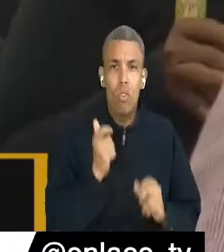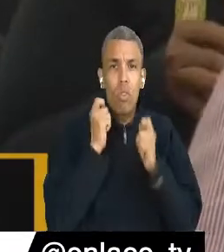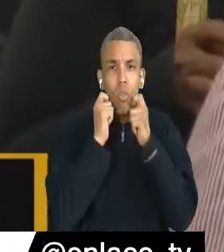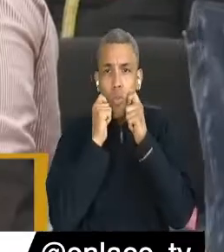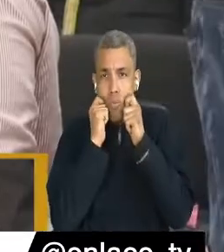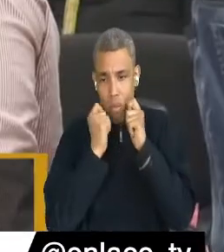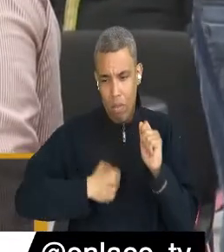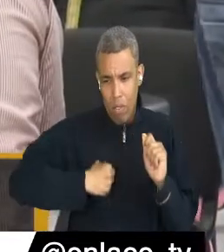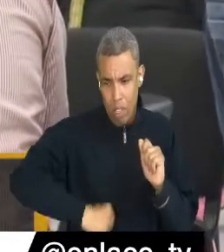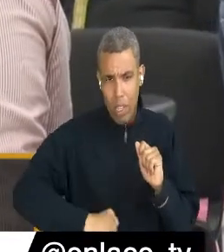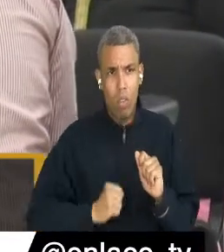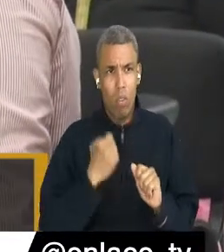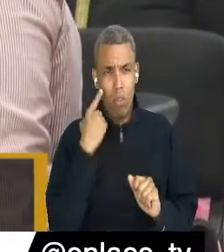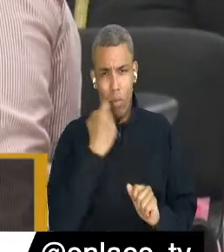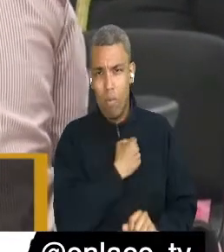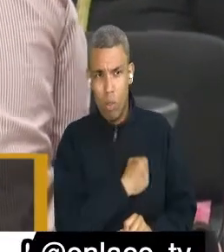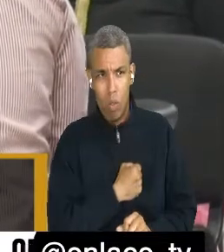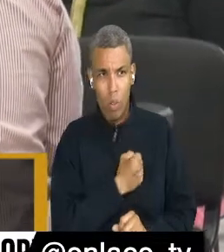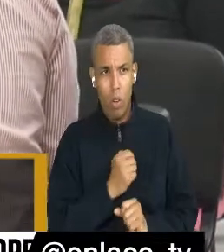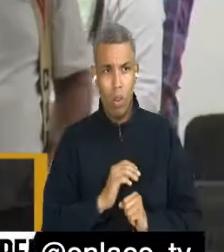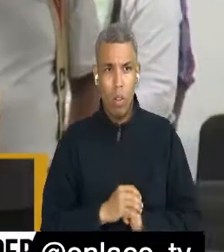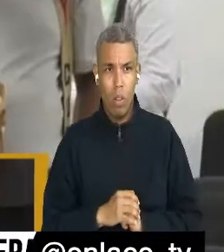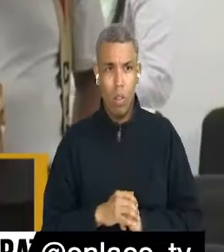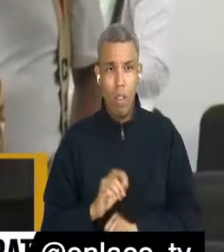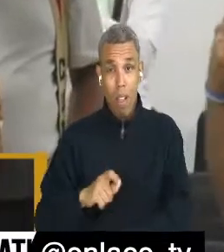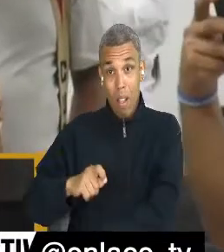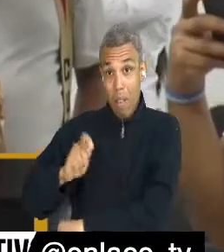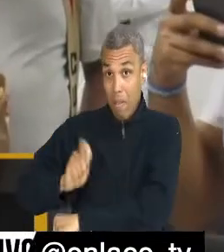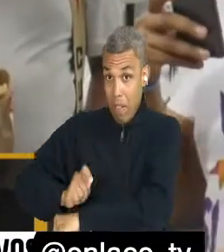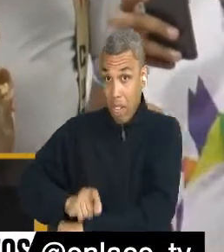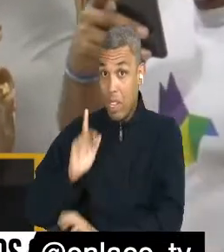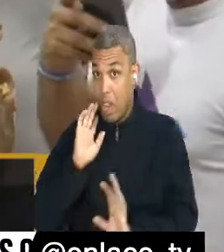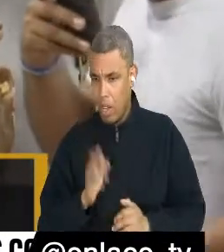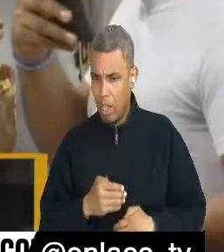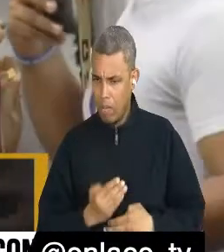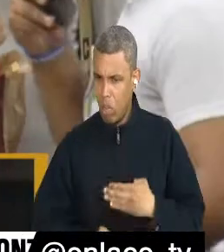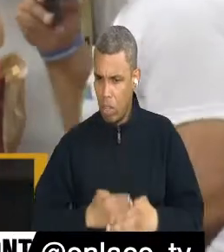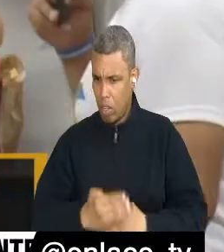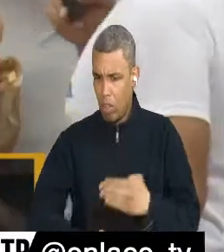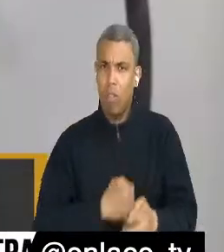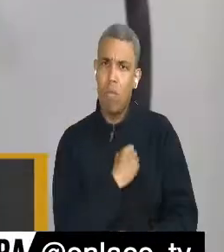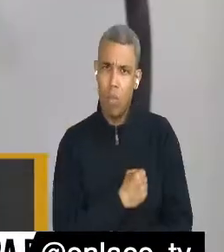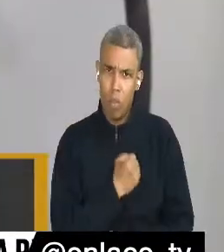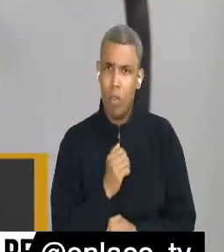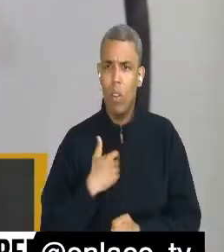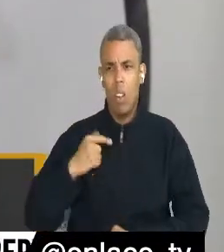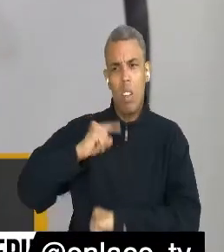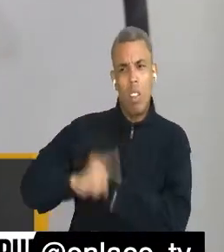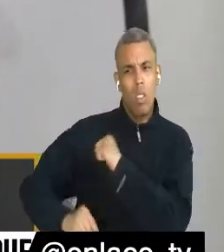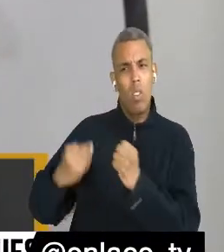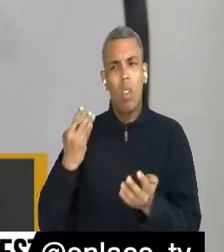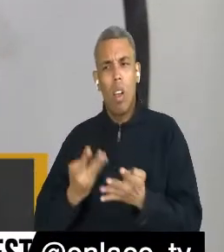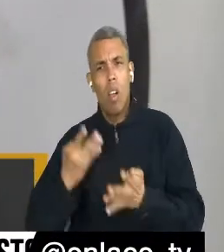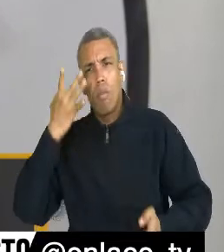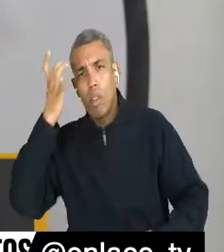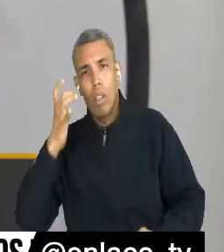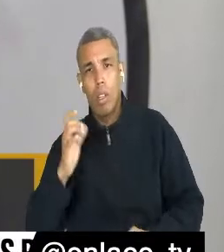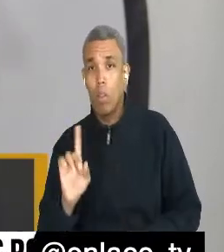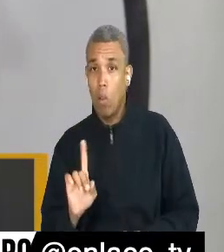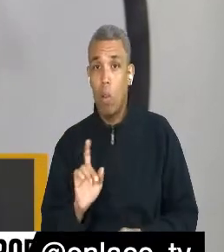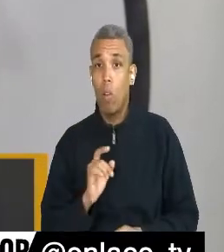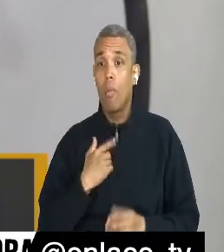se establezca el debido proceso y la presunción de inocencia en estos procesos de judicialización. Creemos que